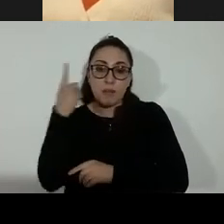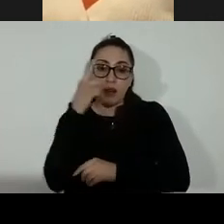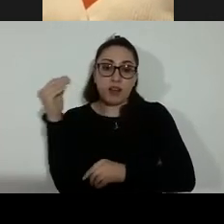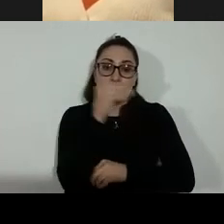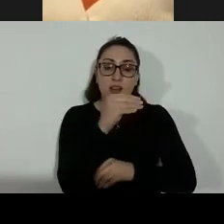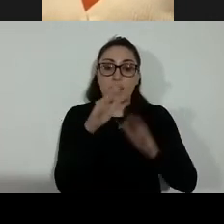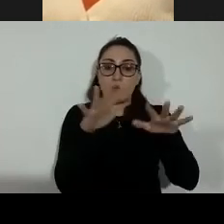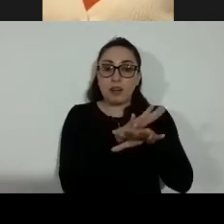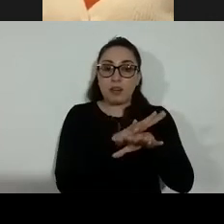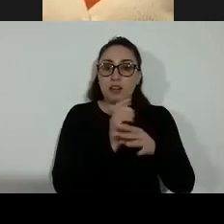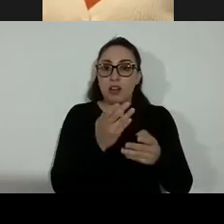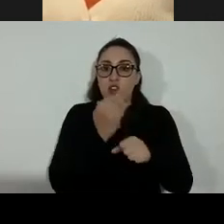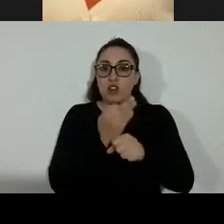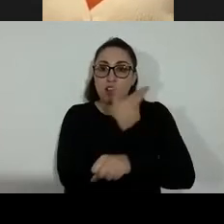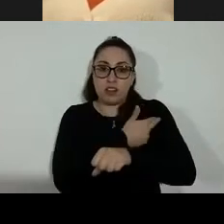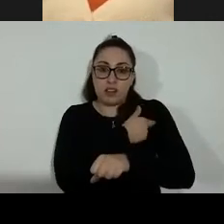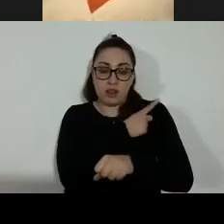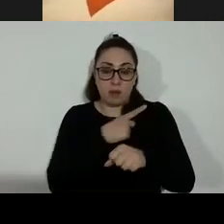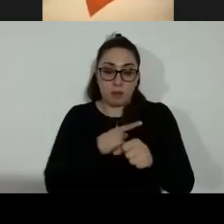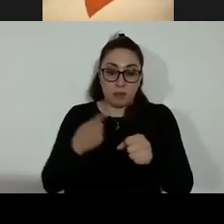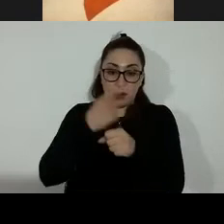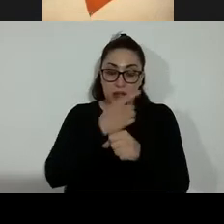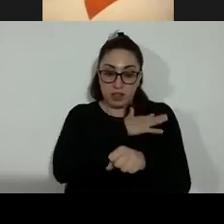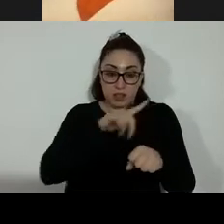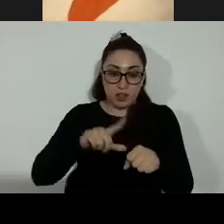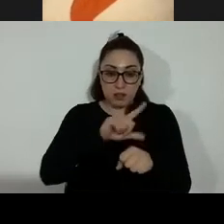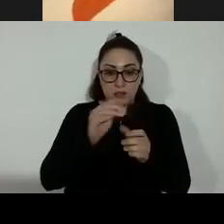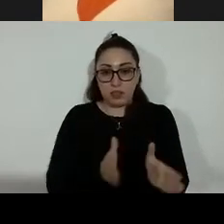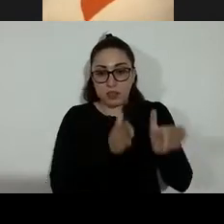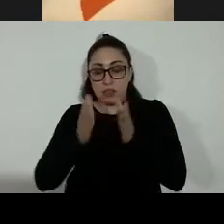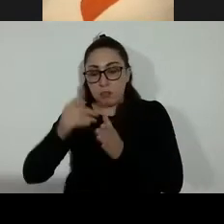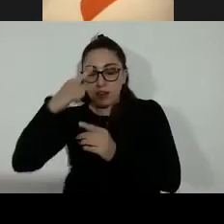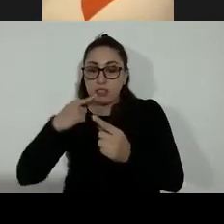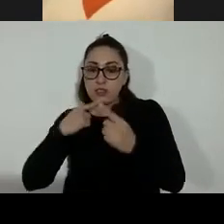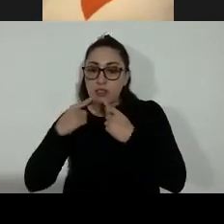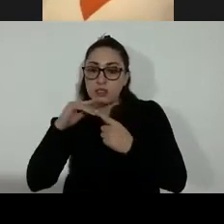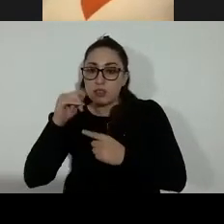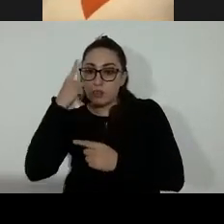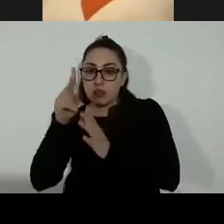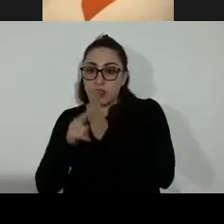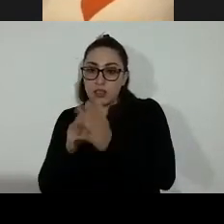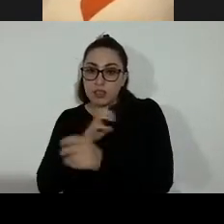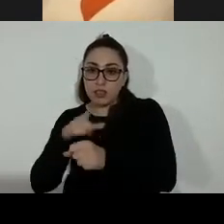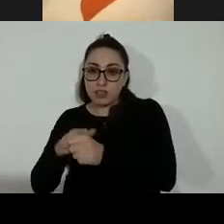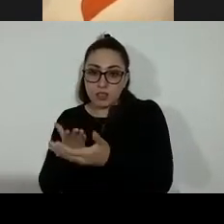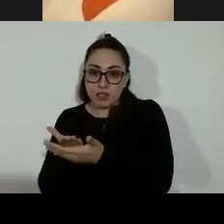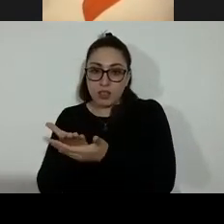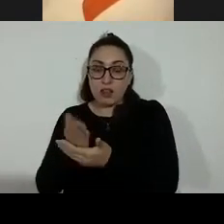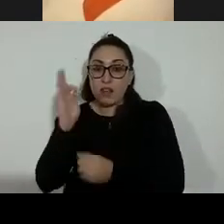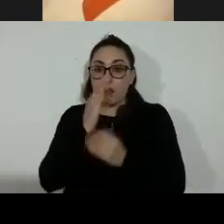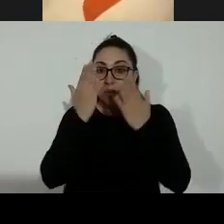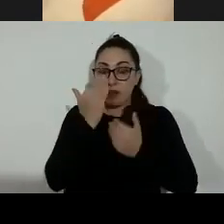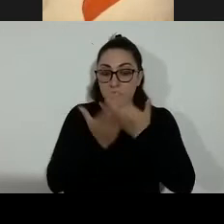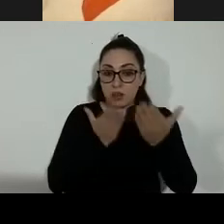Lo votas el procedimiento es votar en lo general y te reservas artículos para discusión en lo particular. Si no hay una reserva